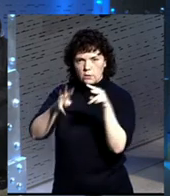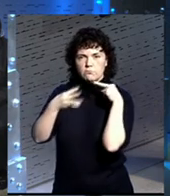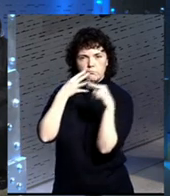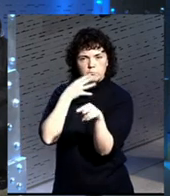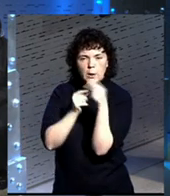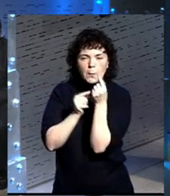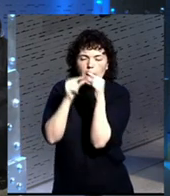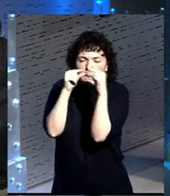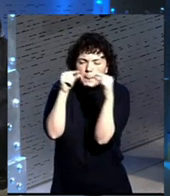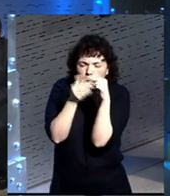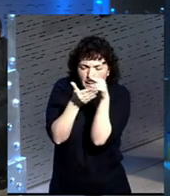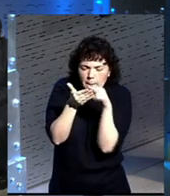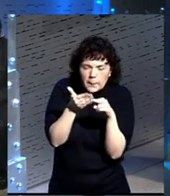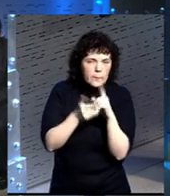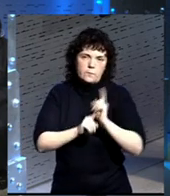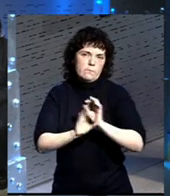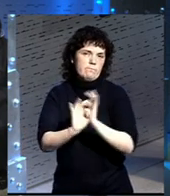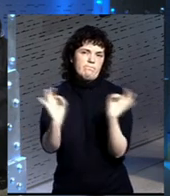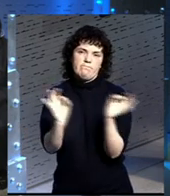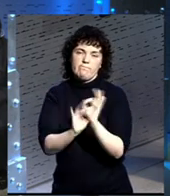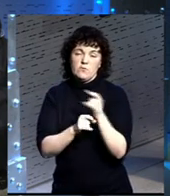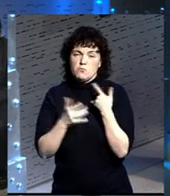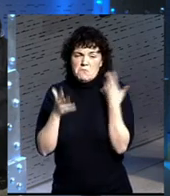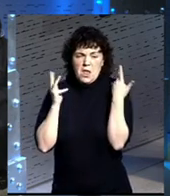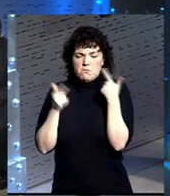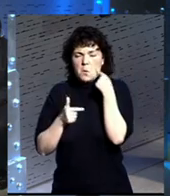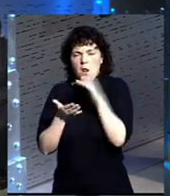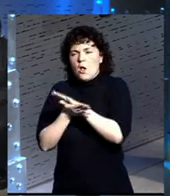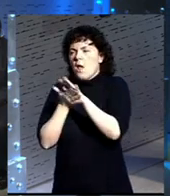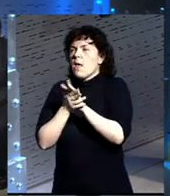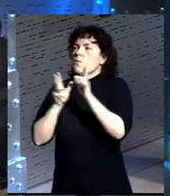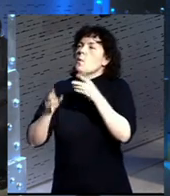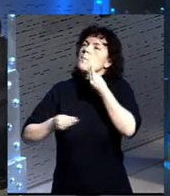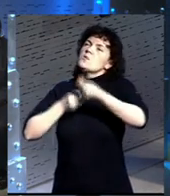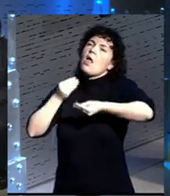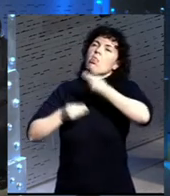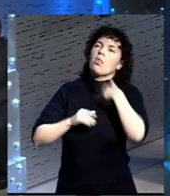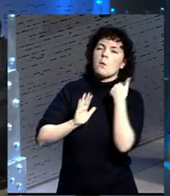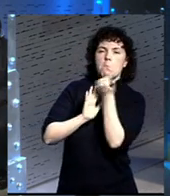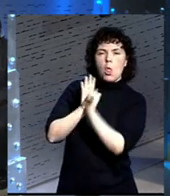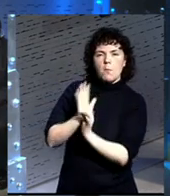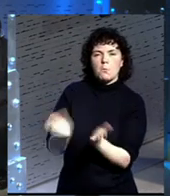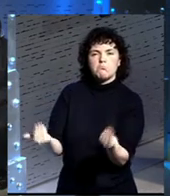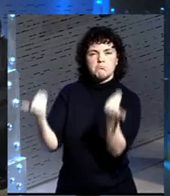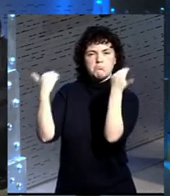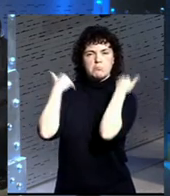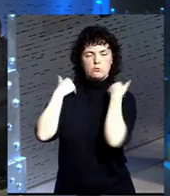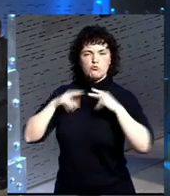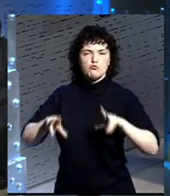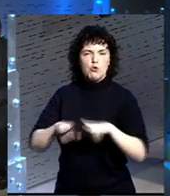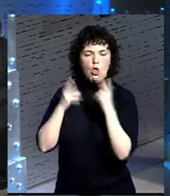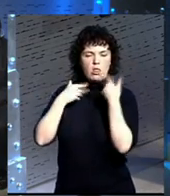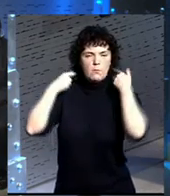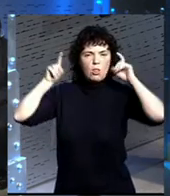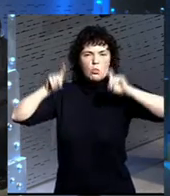letra pequeña. A mí me encanta cuando los bancos hablamos de vamos a hacer nuestro programa de responsabilidad social en